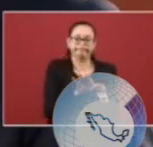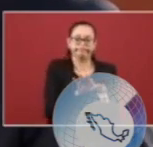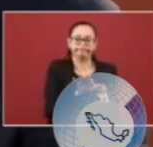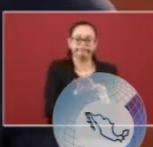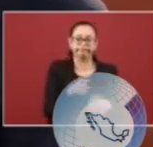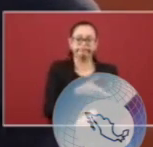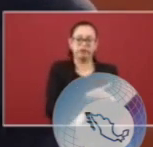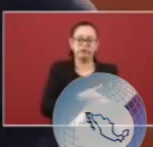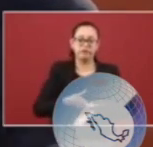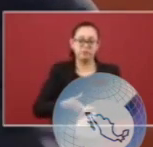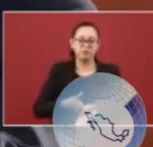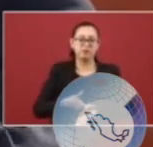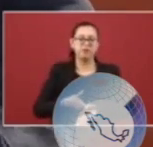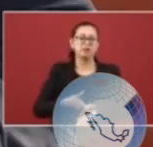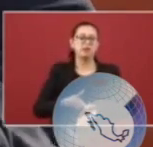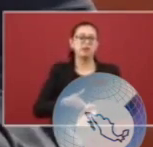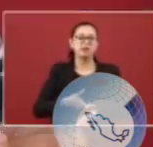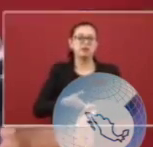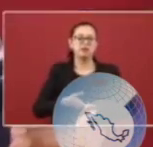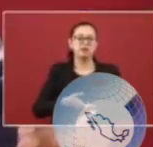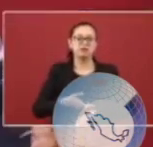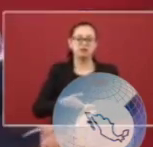familiares este